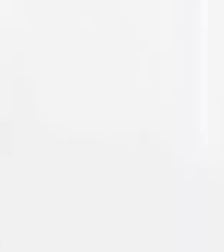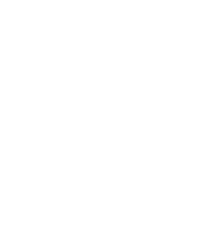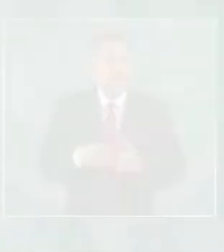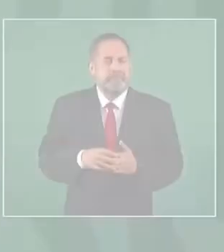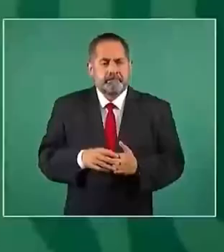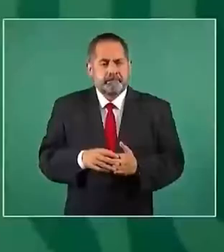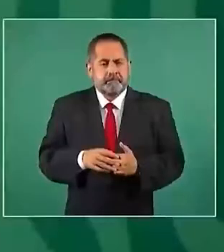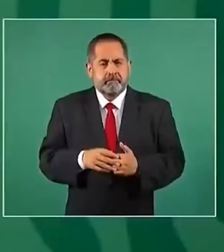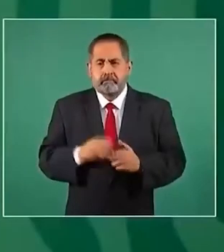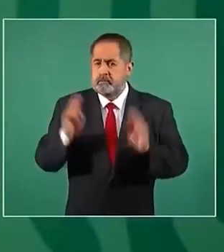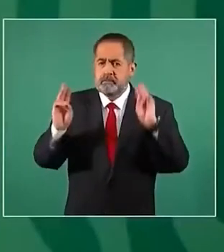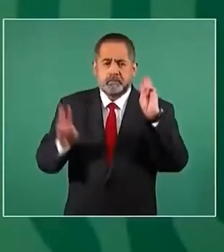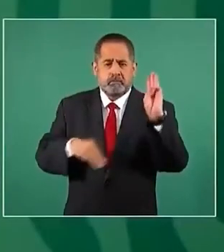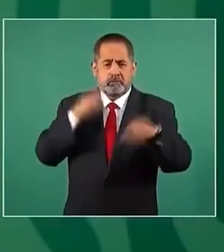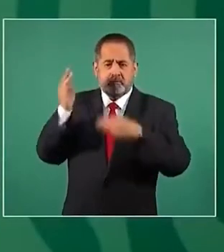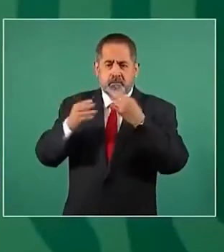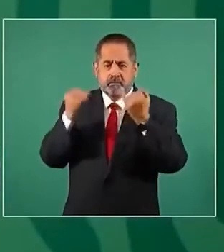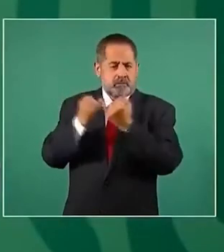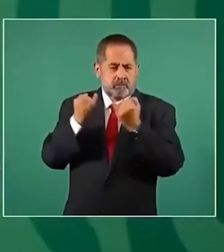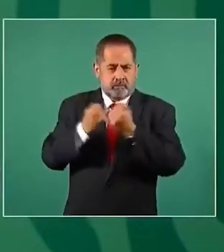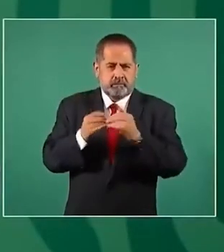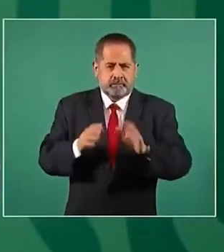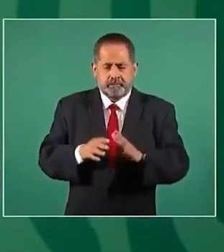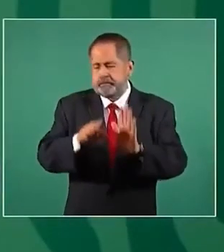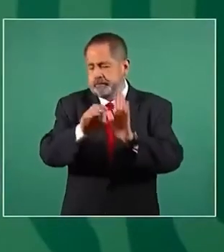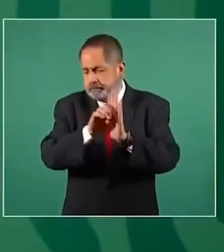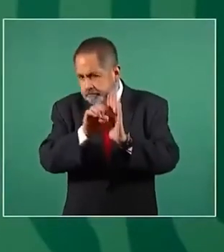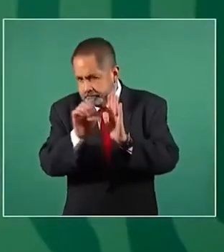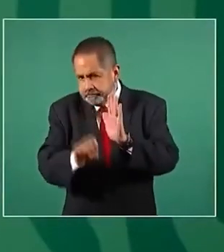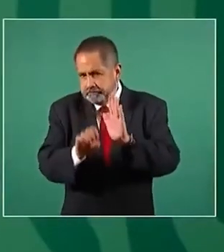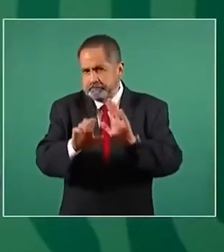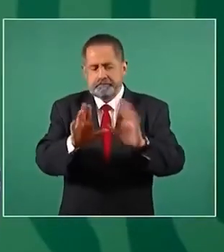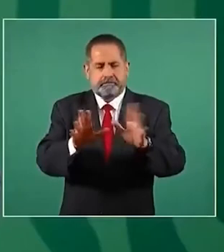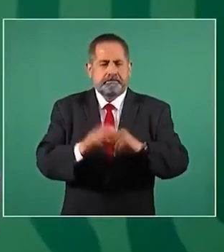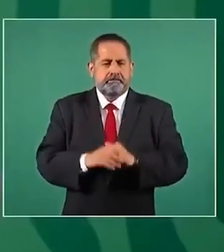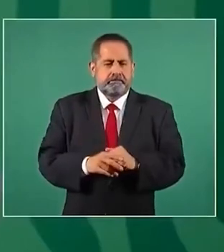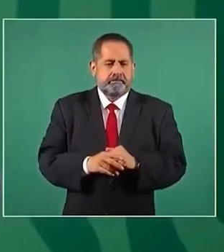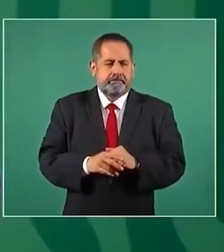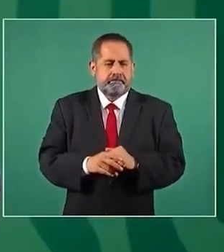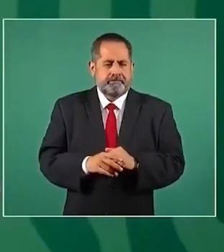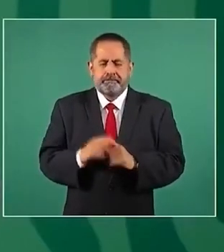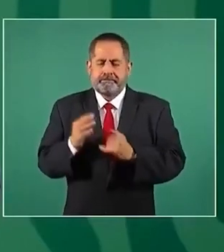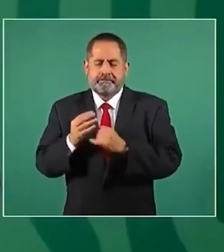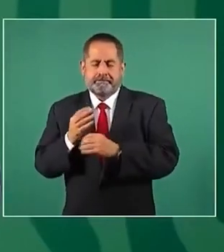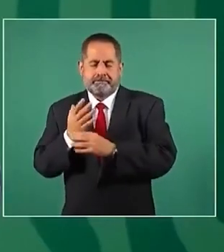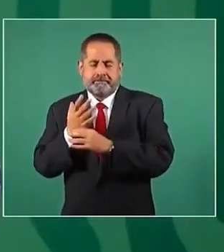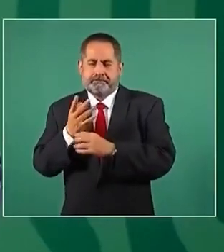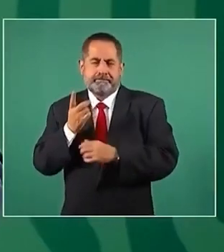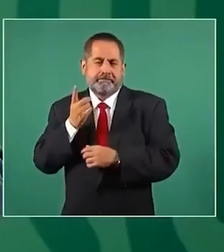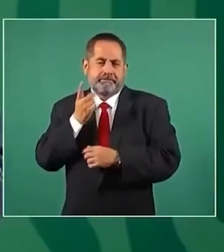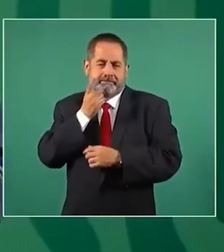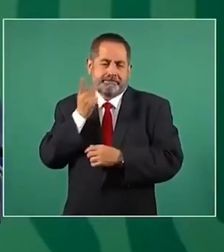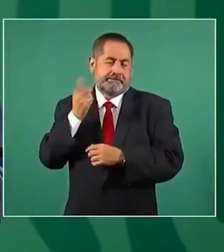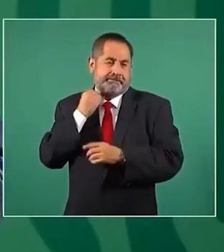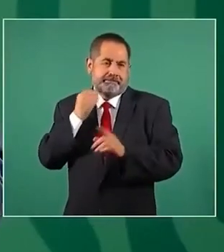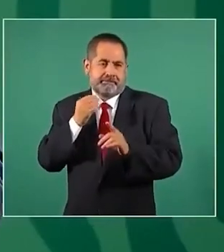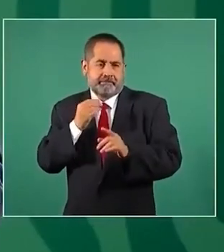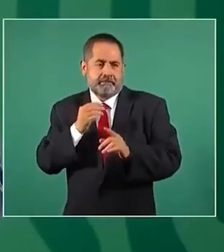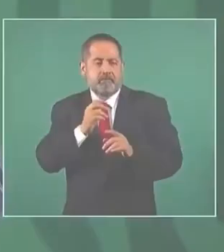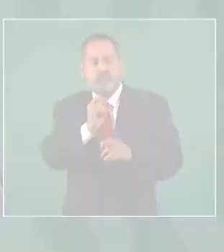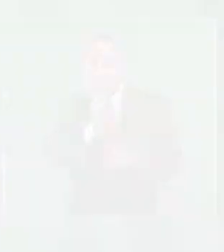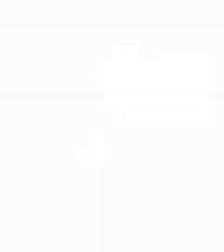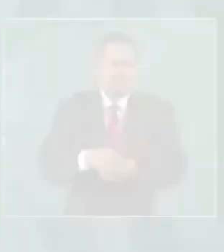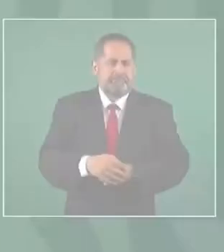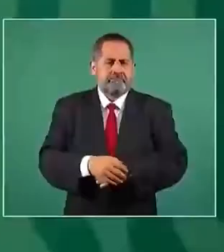interior. Y desde la mañanera en Palacio Nacional, López Obrador insistió en que el regreso a clases en escuelas será para